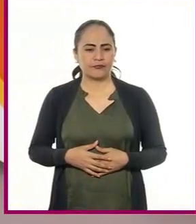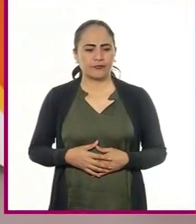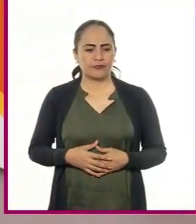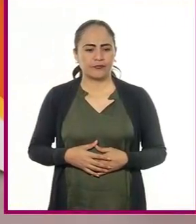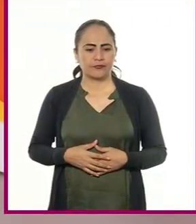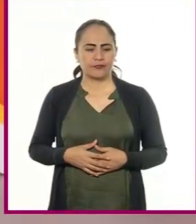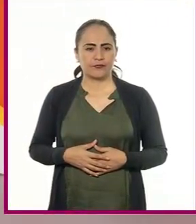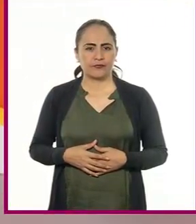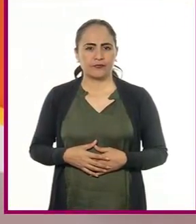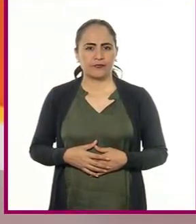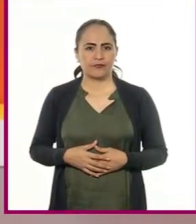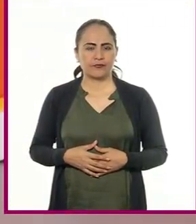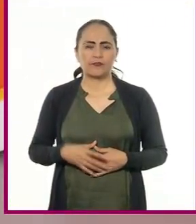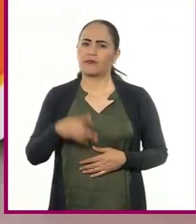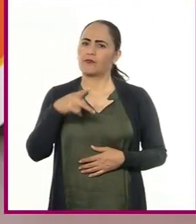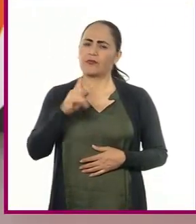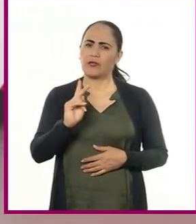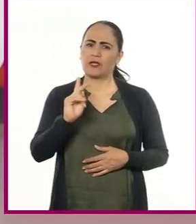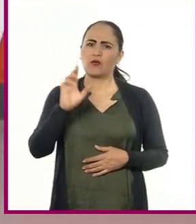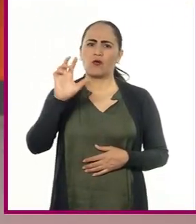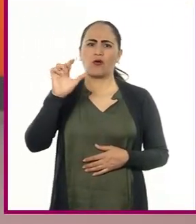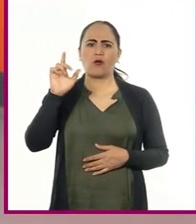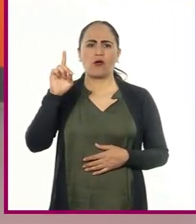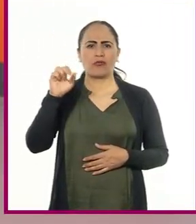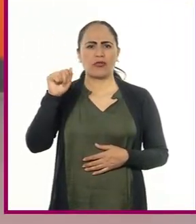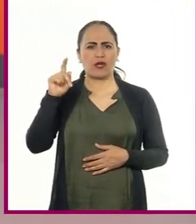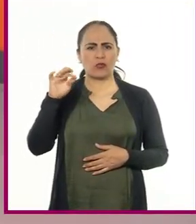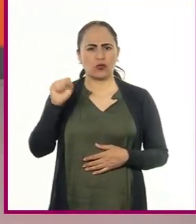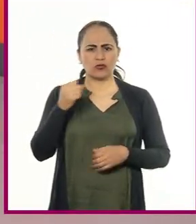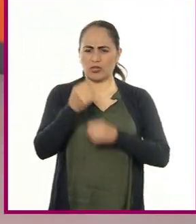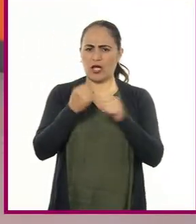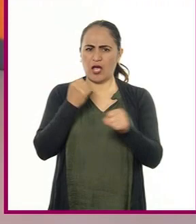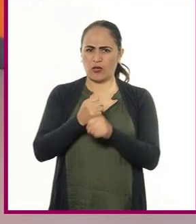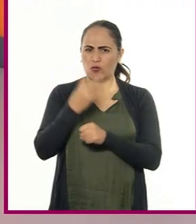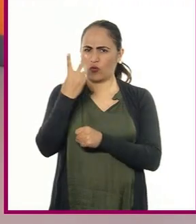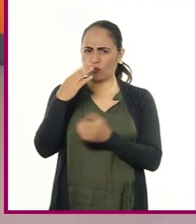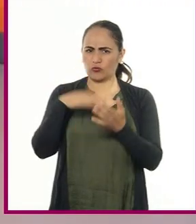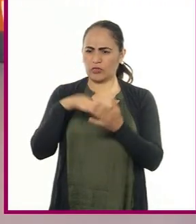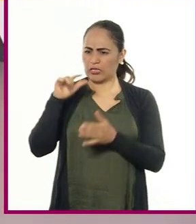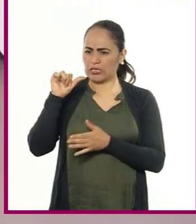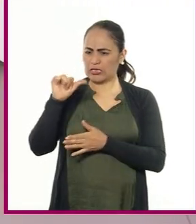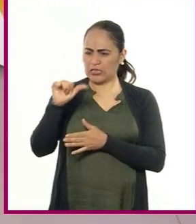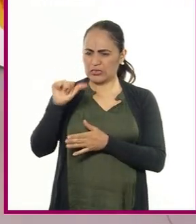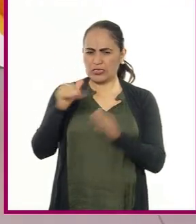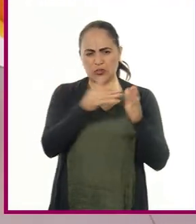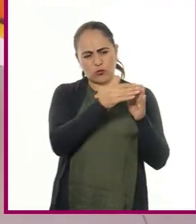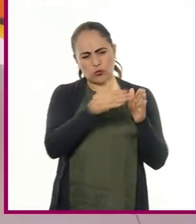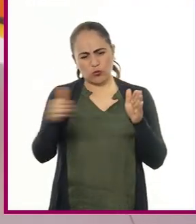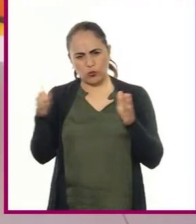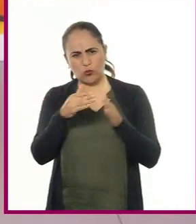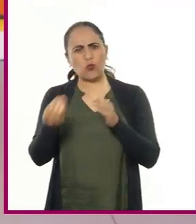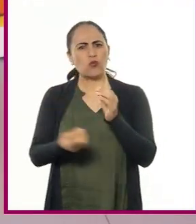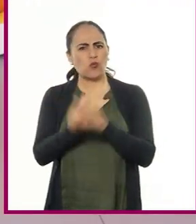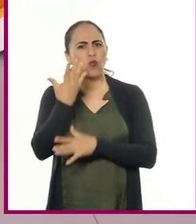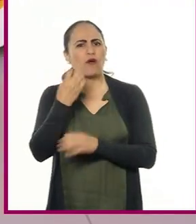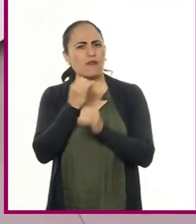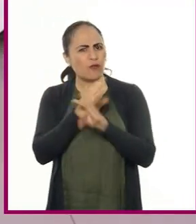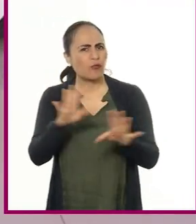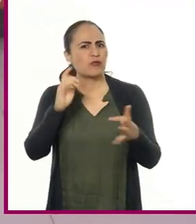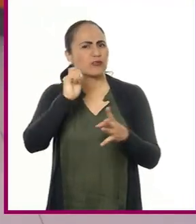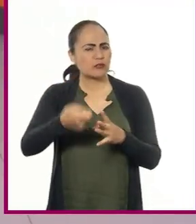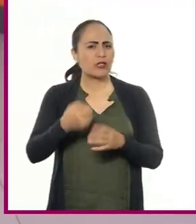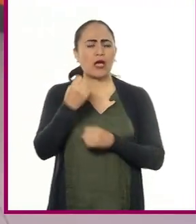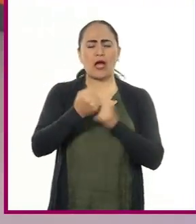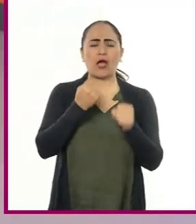Pero, ¿qué nuevos datos se tienen desde el 2016? De acuerdo con el INEGI, en el año 2020